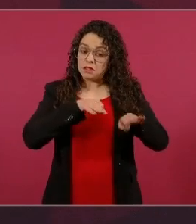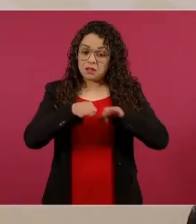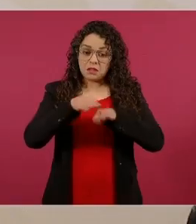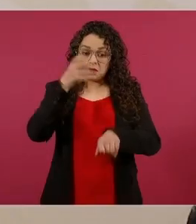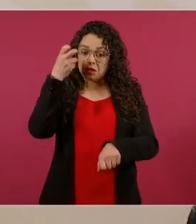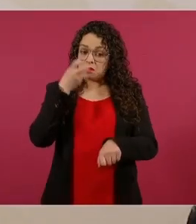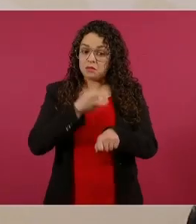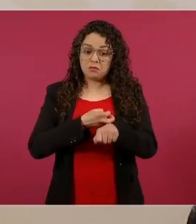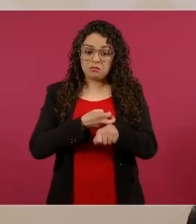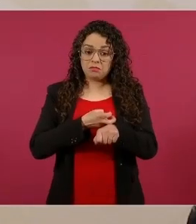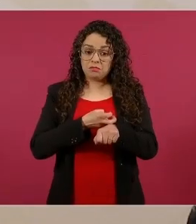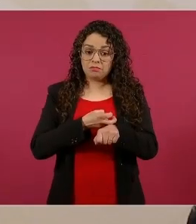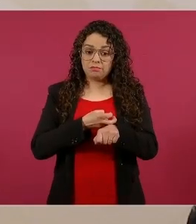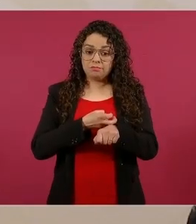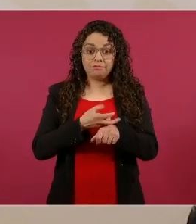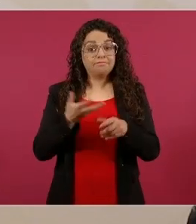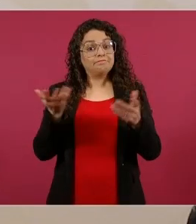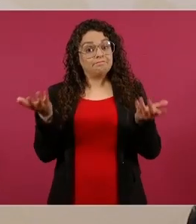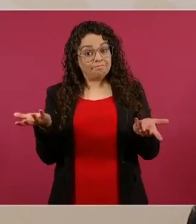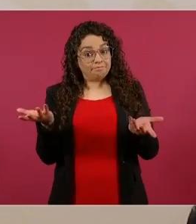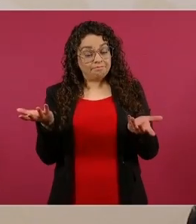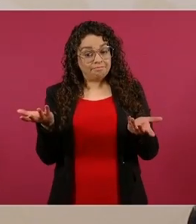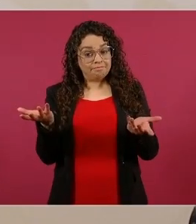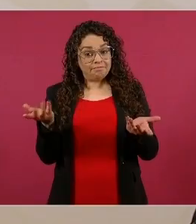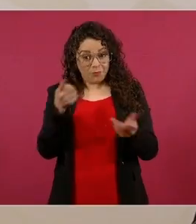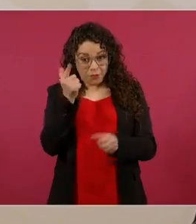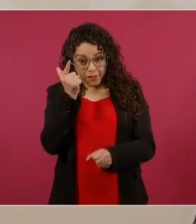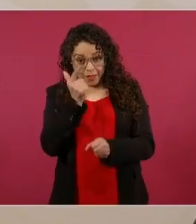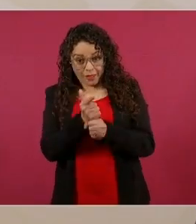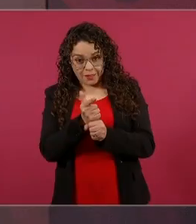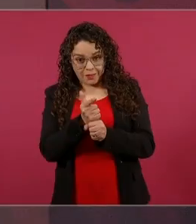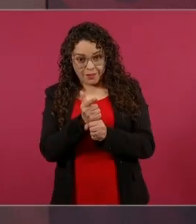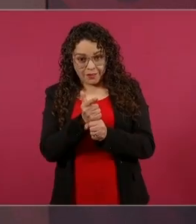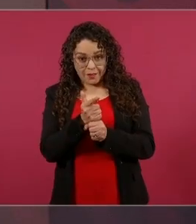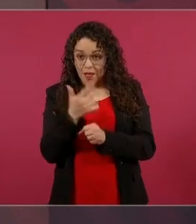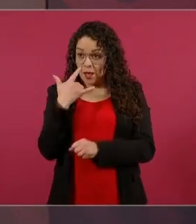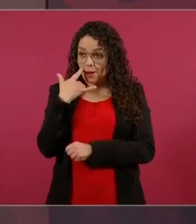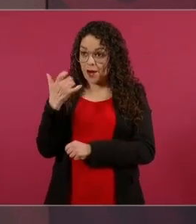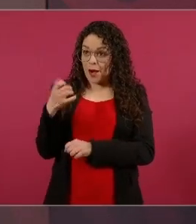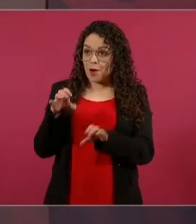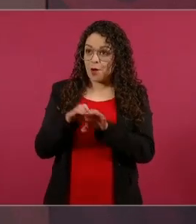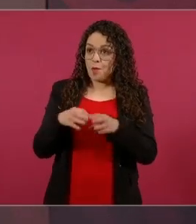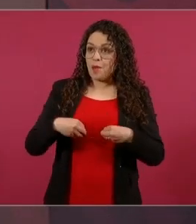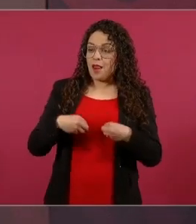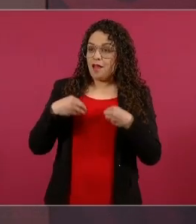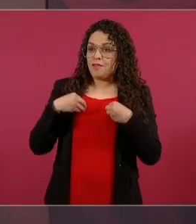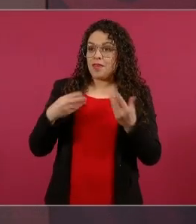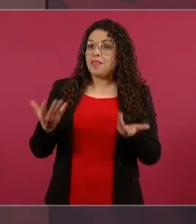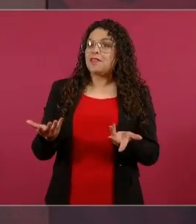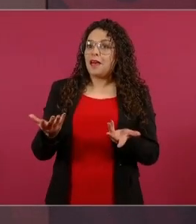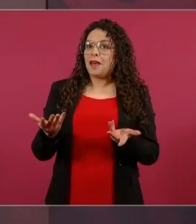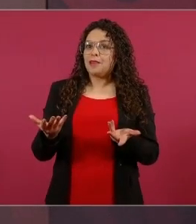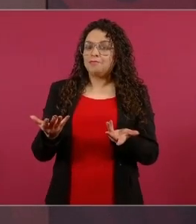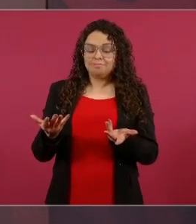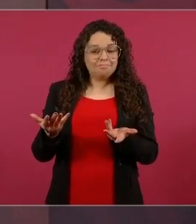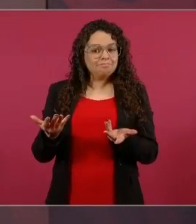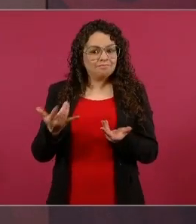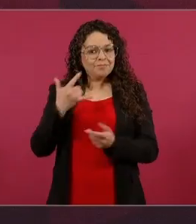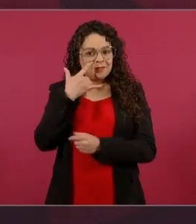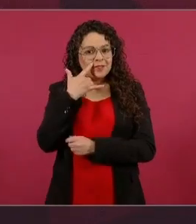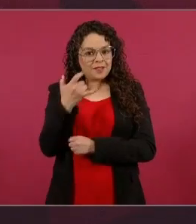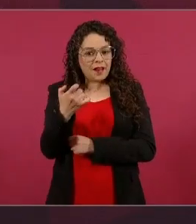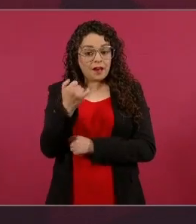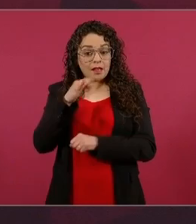es la la vida no este y sobre todo la vida democrática